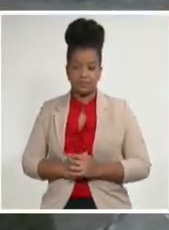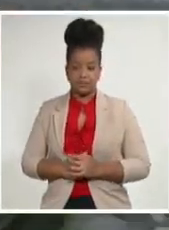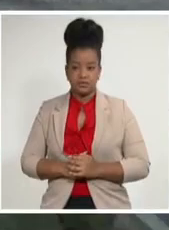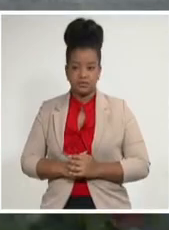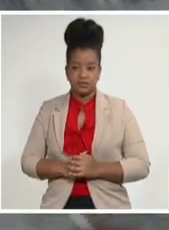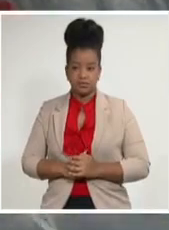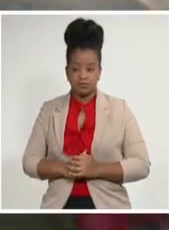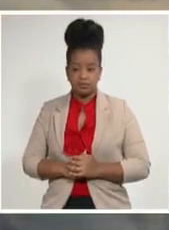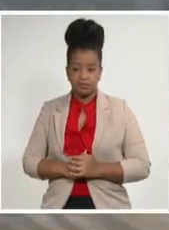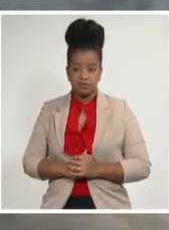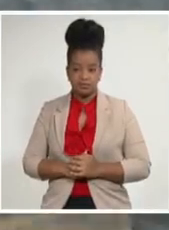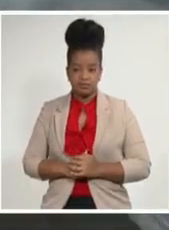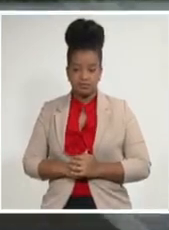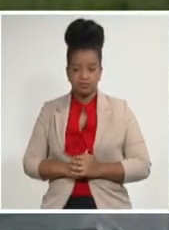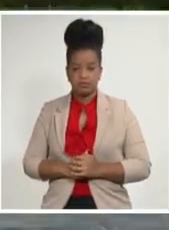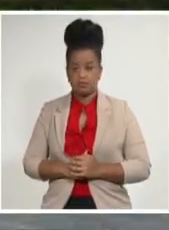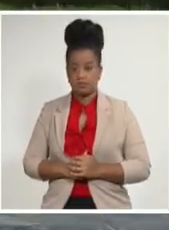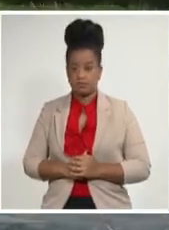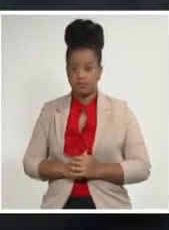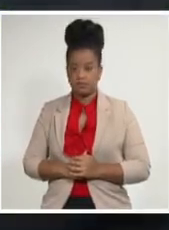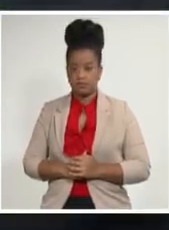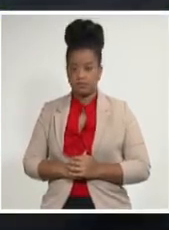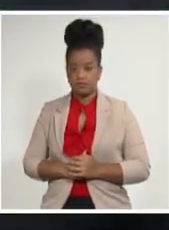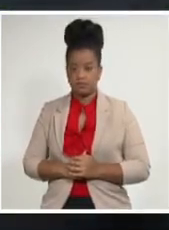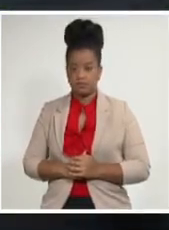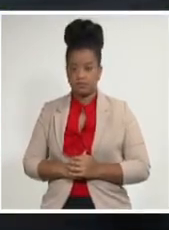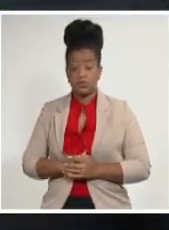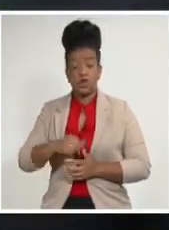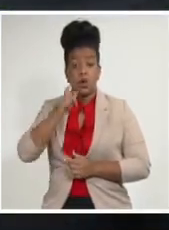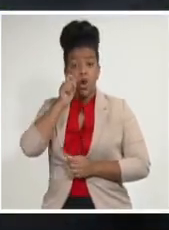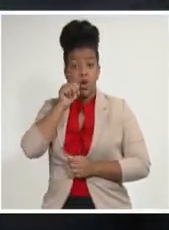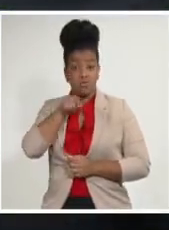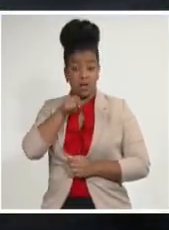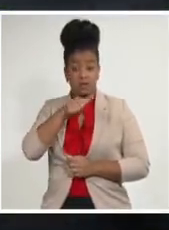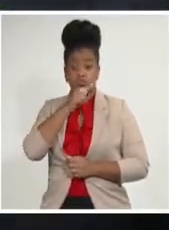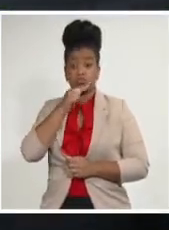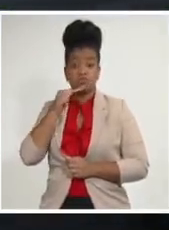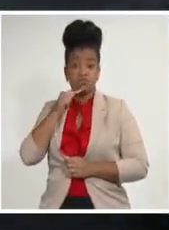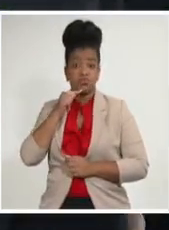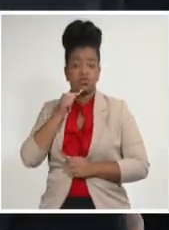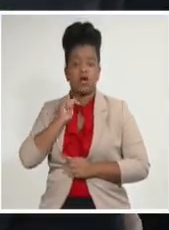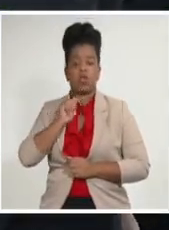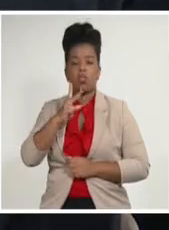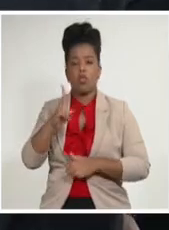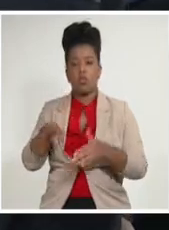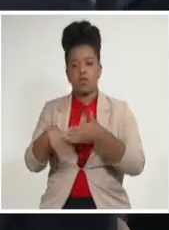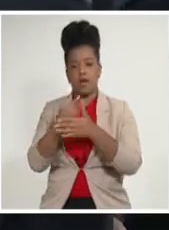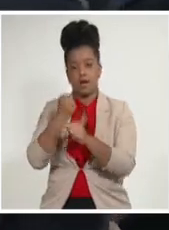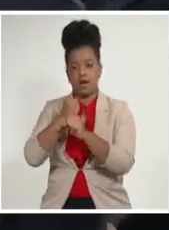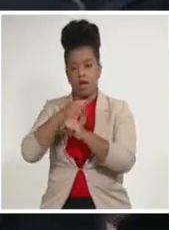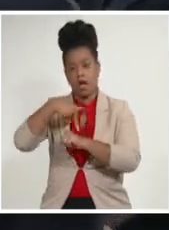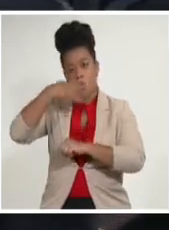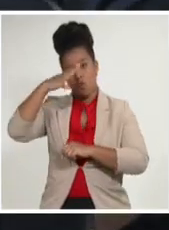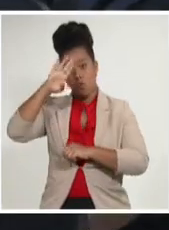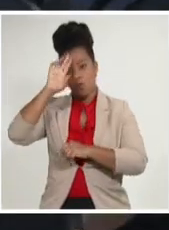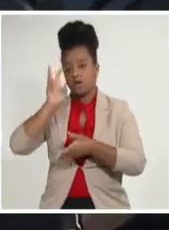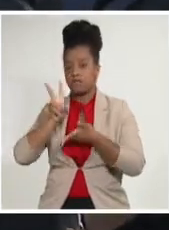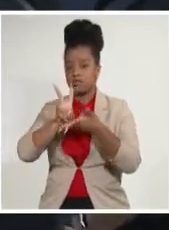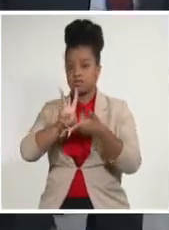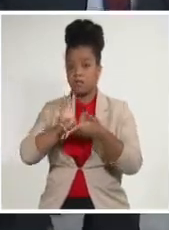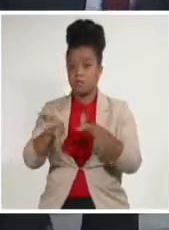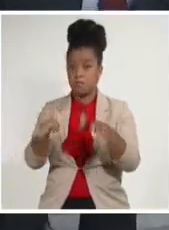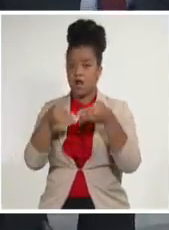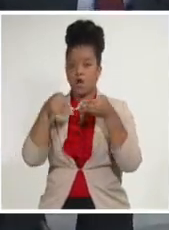El político de la nación euroasiática cumple un programa de 2 días de trabajo en la isla, el cual concluirá